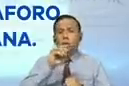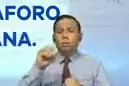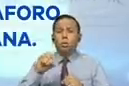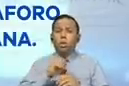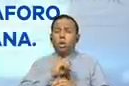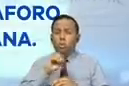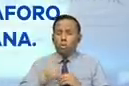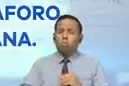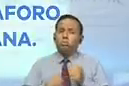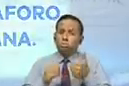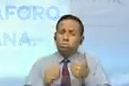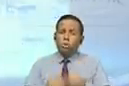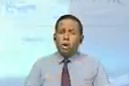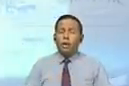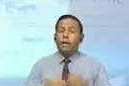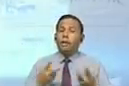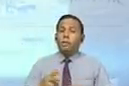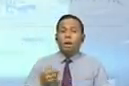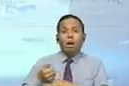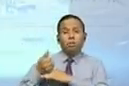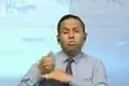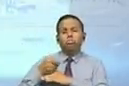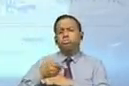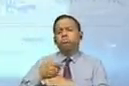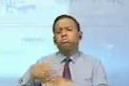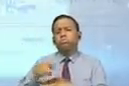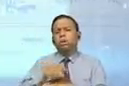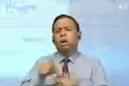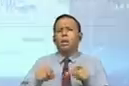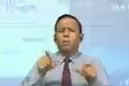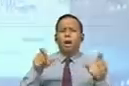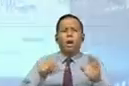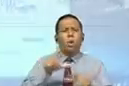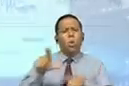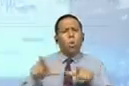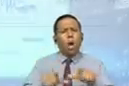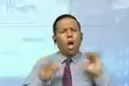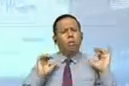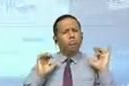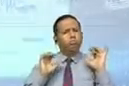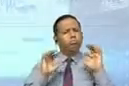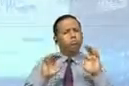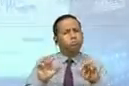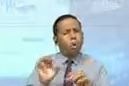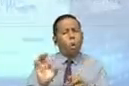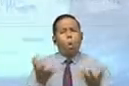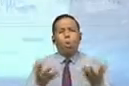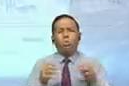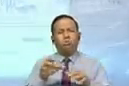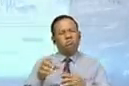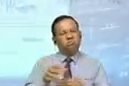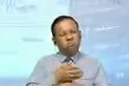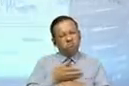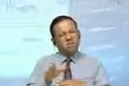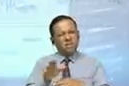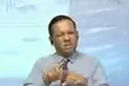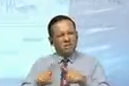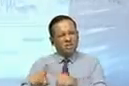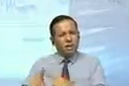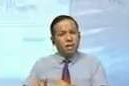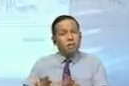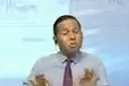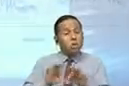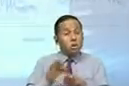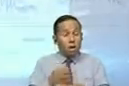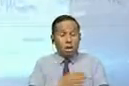seguridad ciudadana y se autorizarán los planes de contingencia de espectáculos públicos masivos siempre y cuando se garantice el cumplimiento de los protocolos